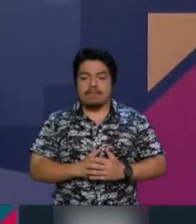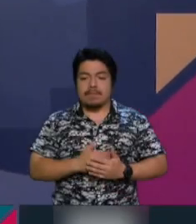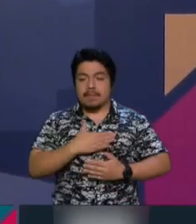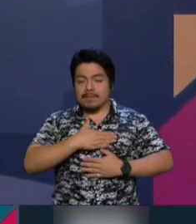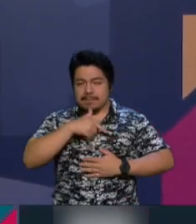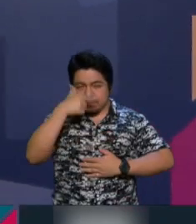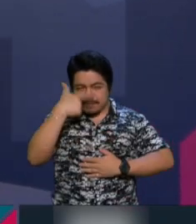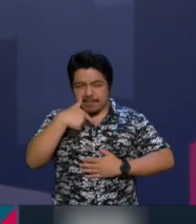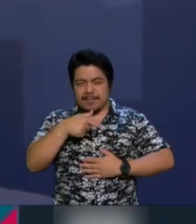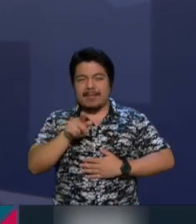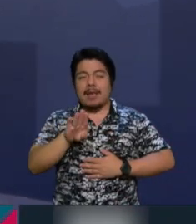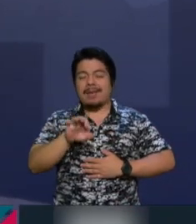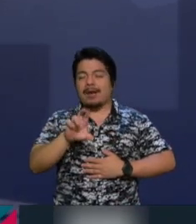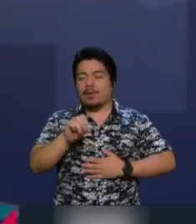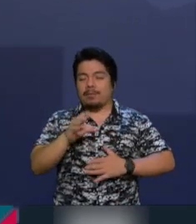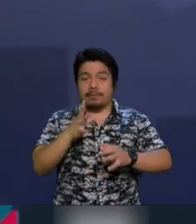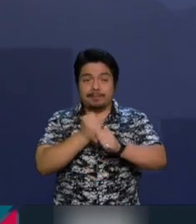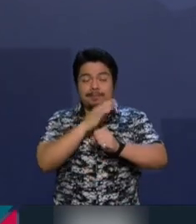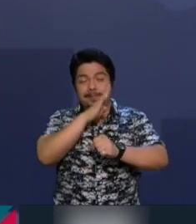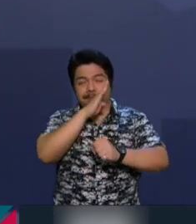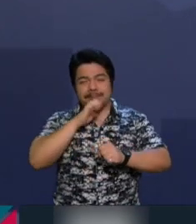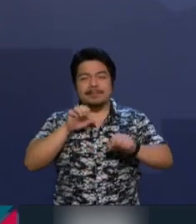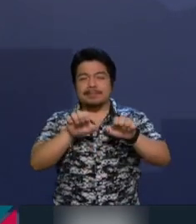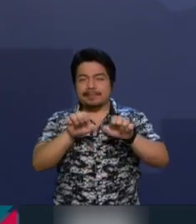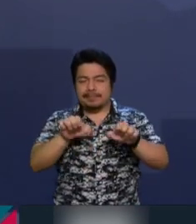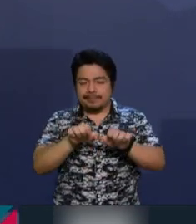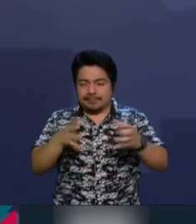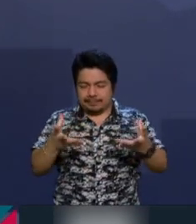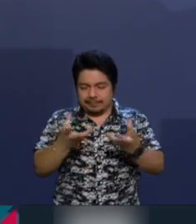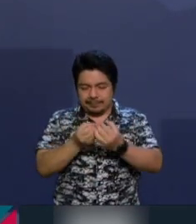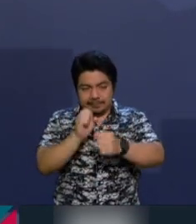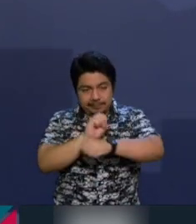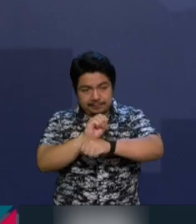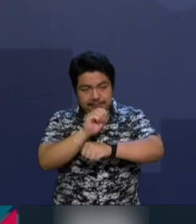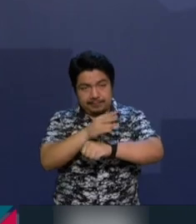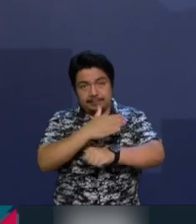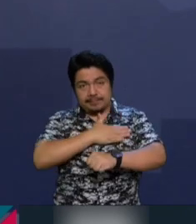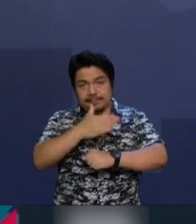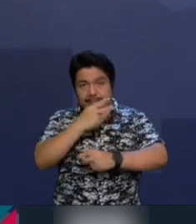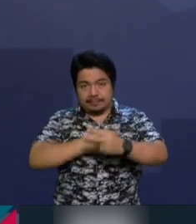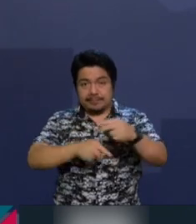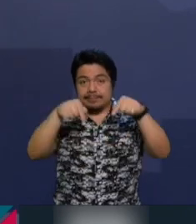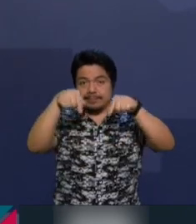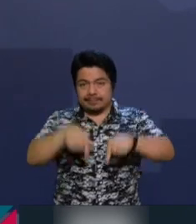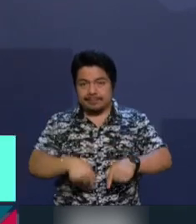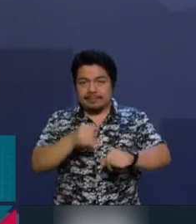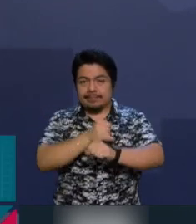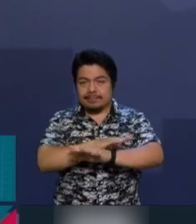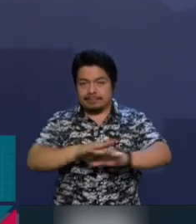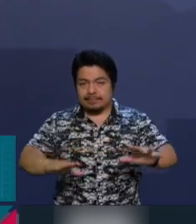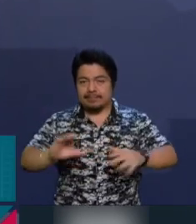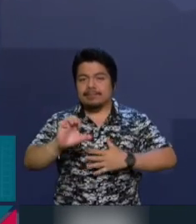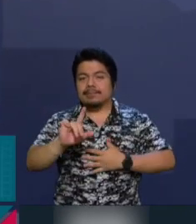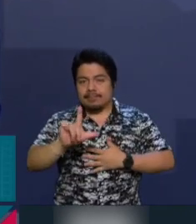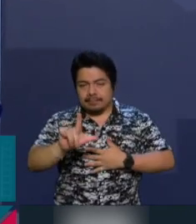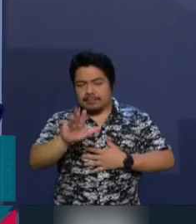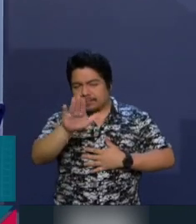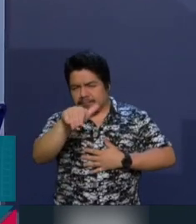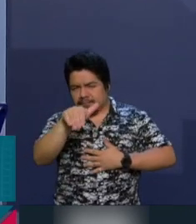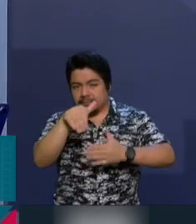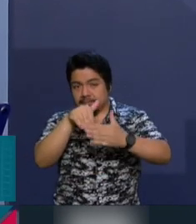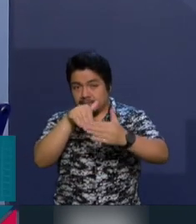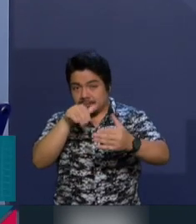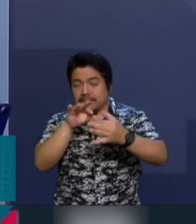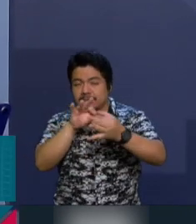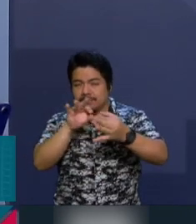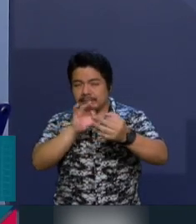Muy buenas noches, mi nombre es Braulio Luna y el nombre de todo el equipo que hace posible esta transmisión, le doy la más cordial bienvenida a Informe Capital. Y antes de empezar con la información, quiero